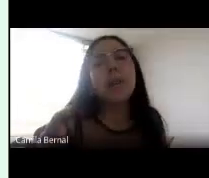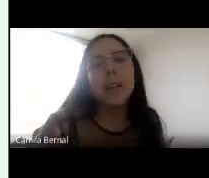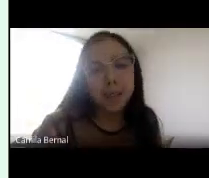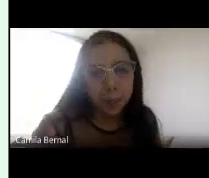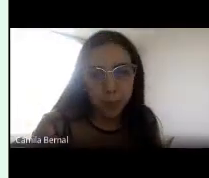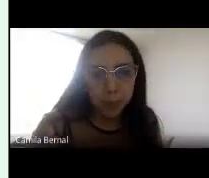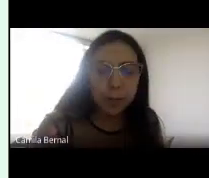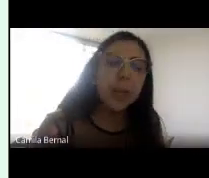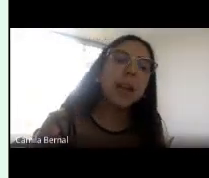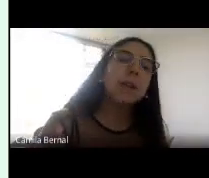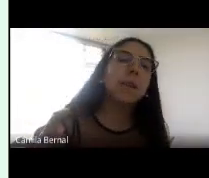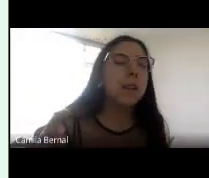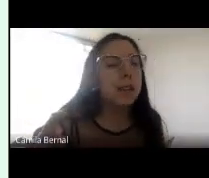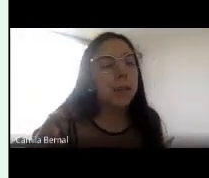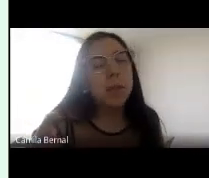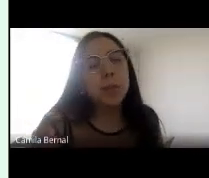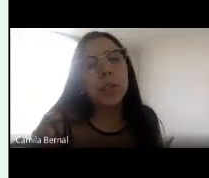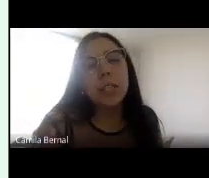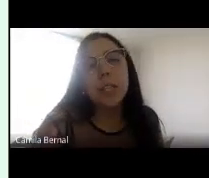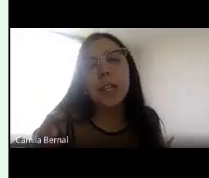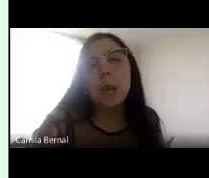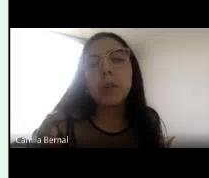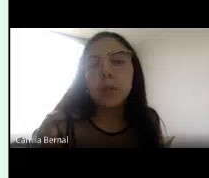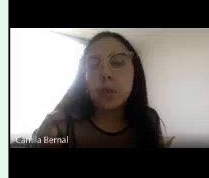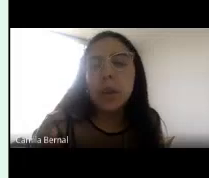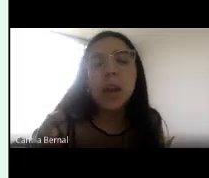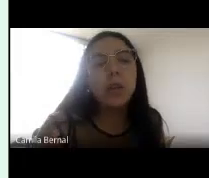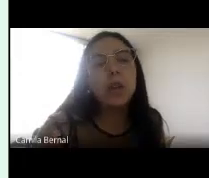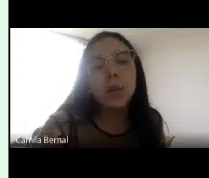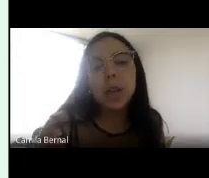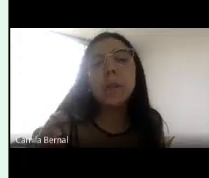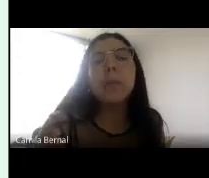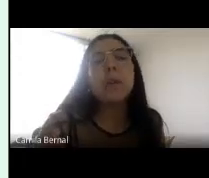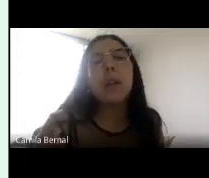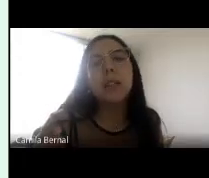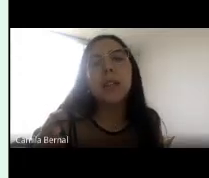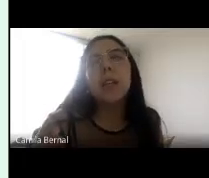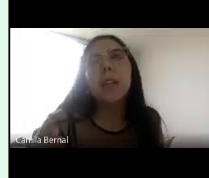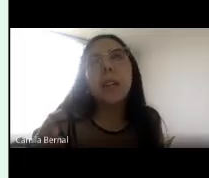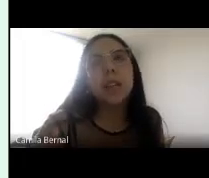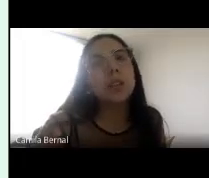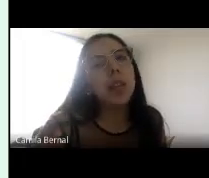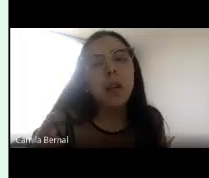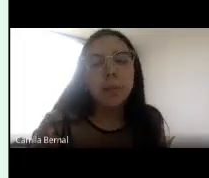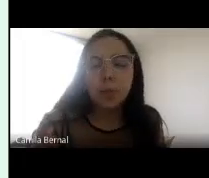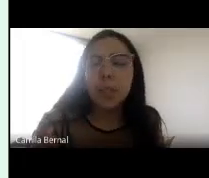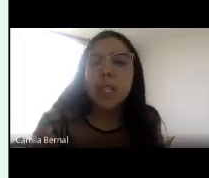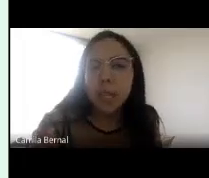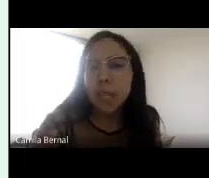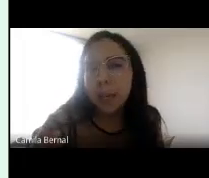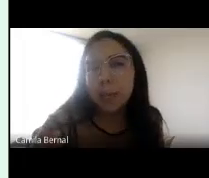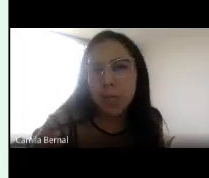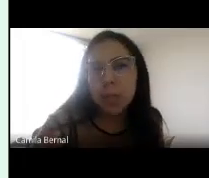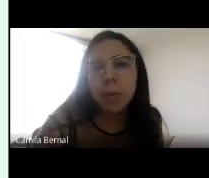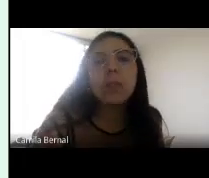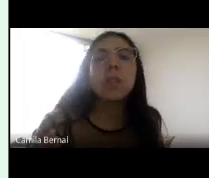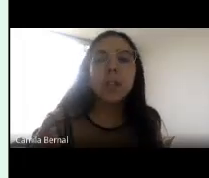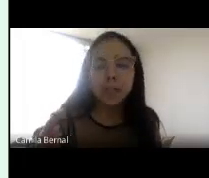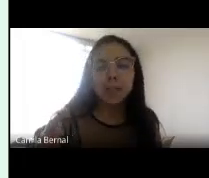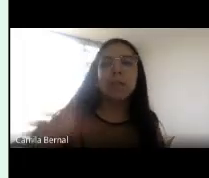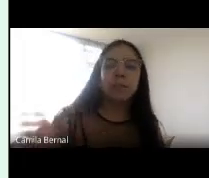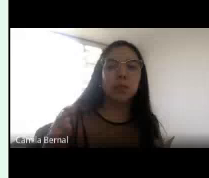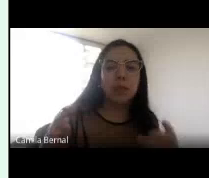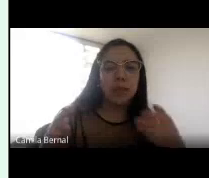las maneras que podemos captar, las maneras que podemos utilizar el agua lluvia, de dónde viene, pero ahora es, listo, si la vamos a utilizar, qué procedimientos